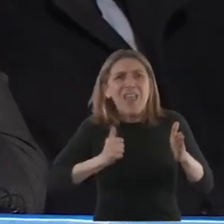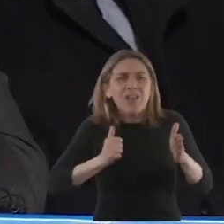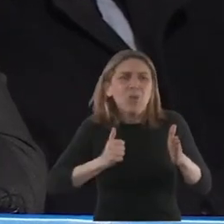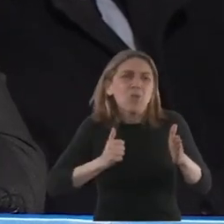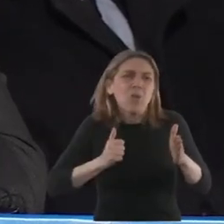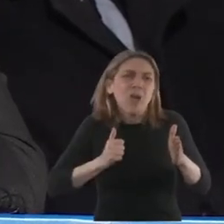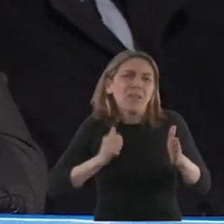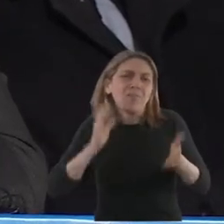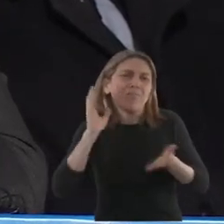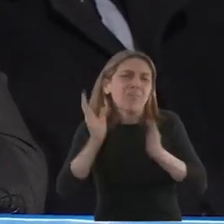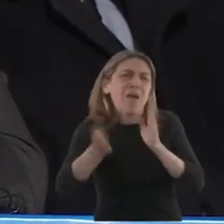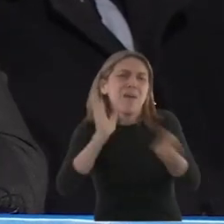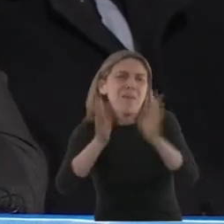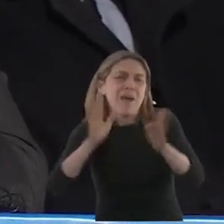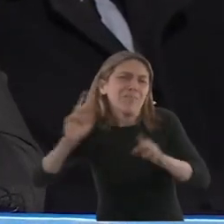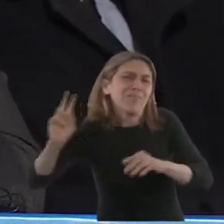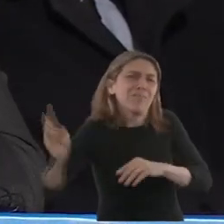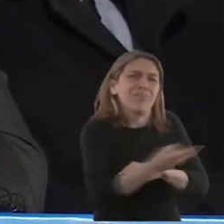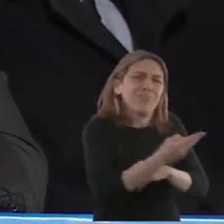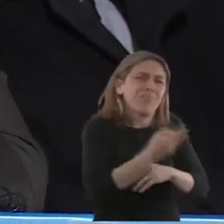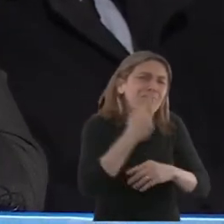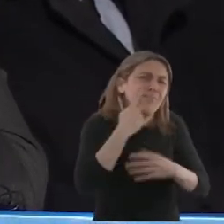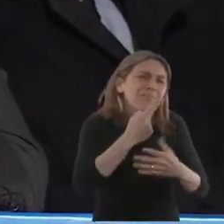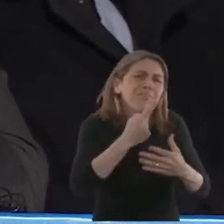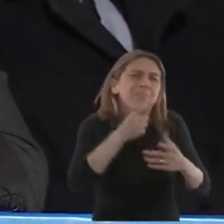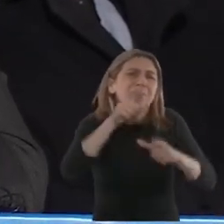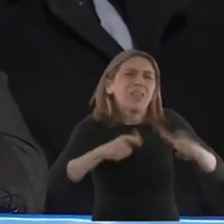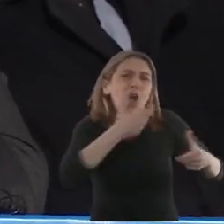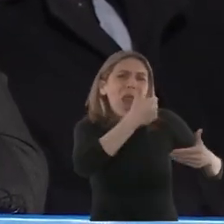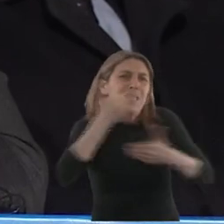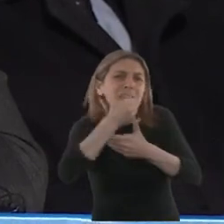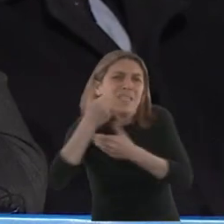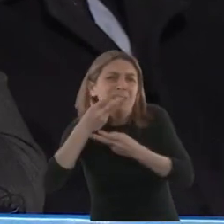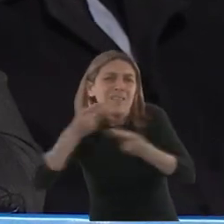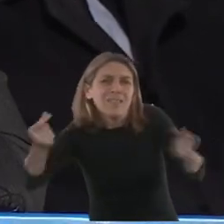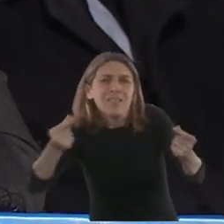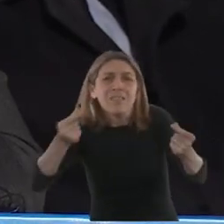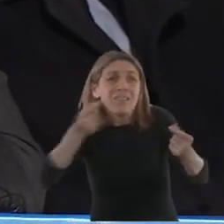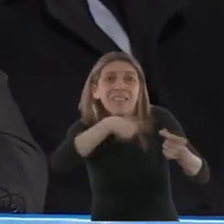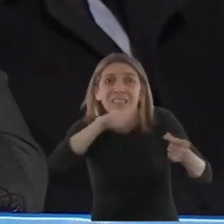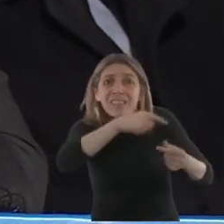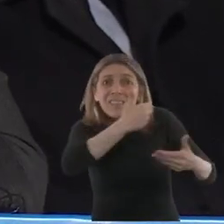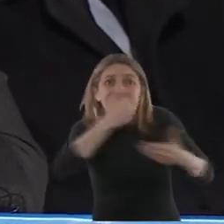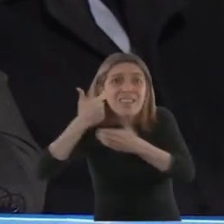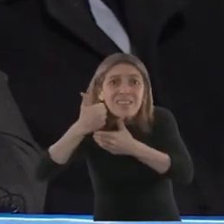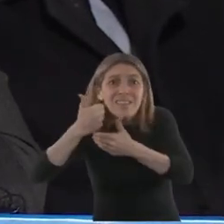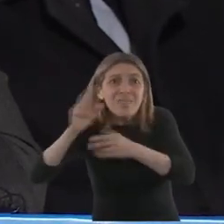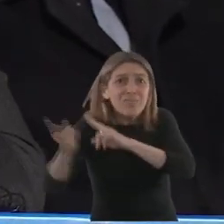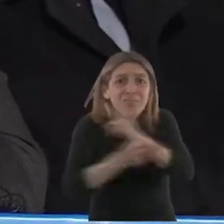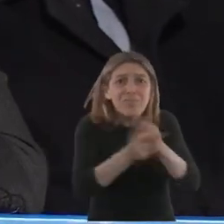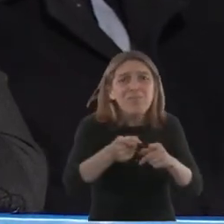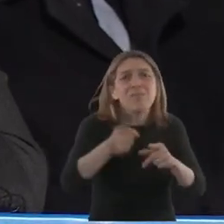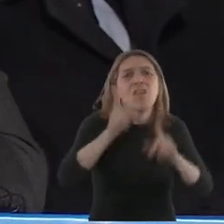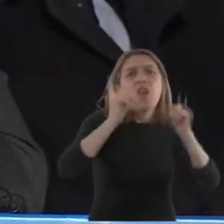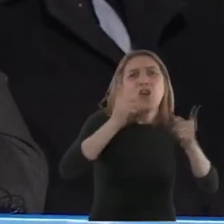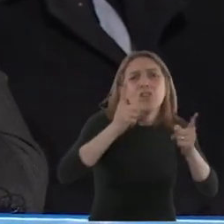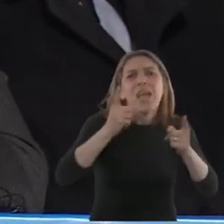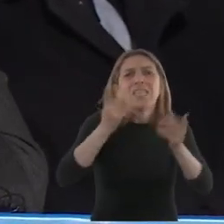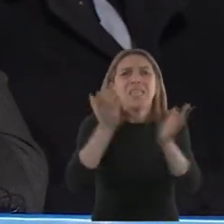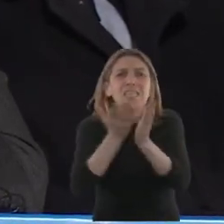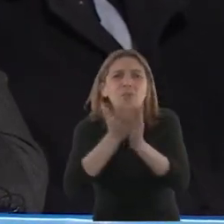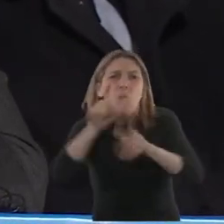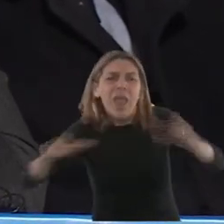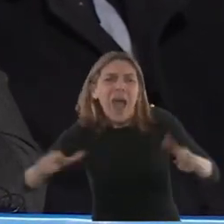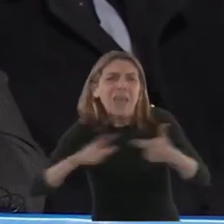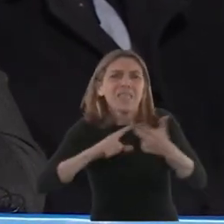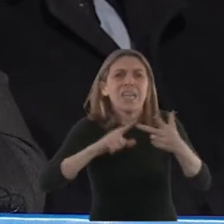y desaparecidos, muchos de ellos estudiantes, docentes, investigadores, graduados, graduadas